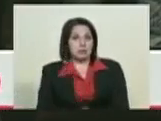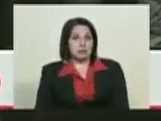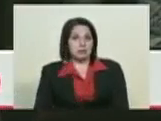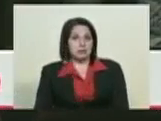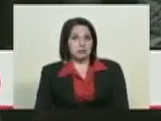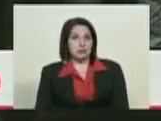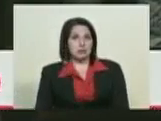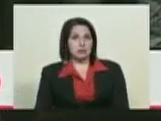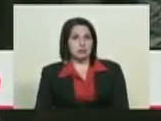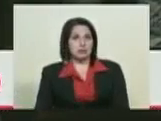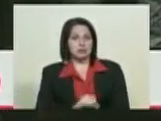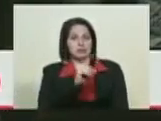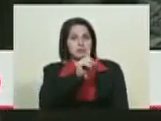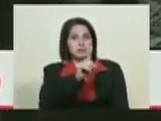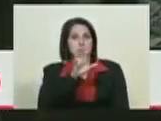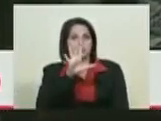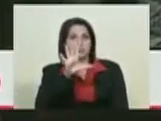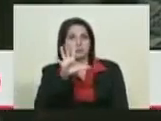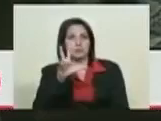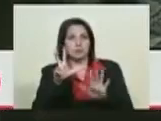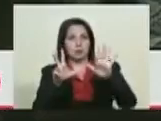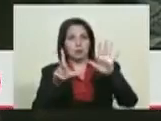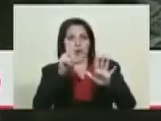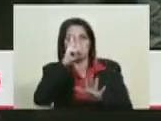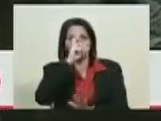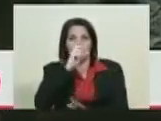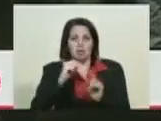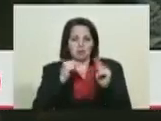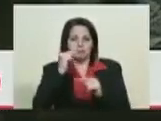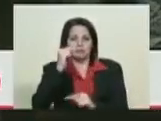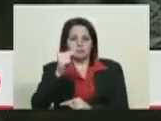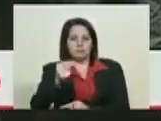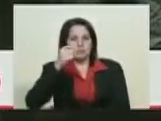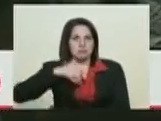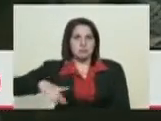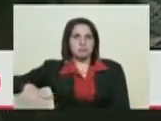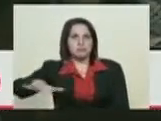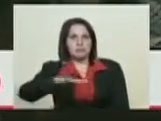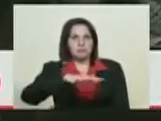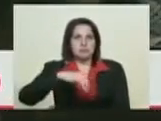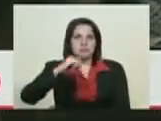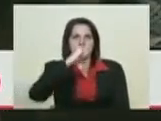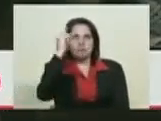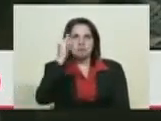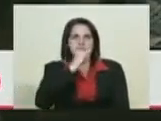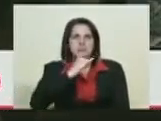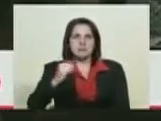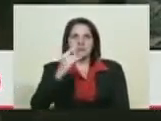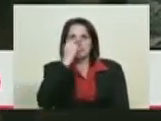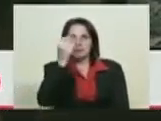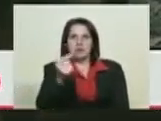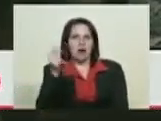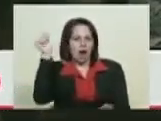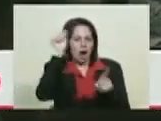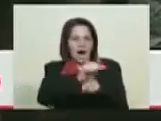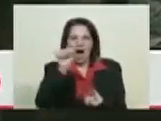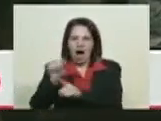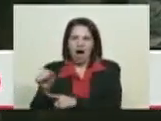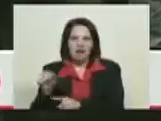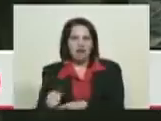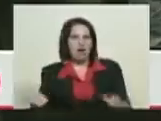Y 158 años después, el pueblo de Zamora, el pueblo de Chávez, ha acabado con